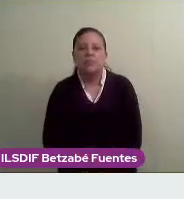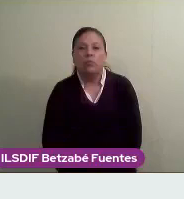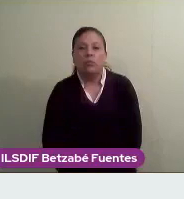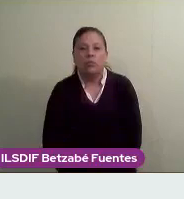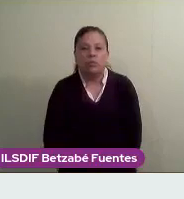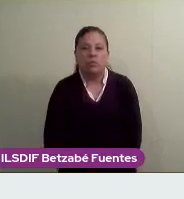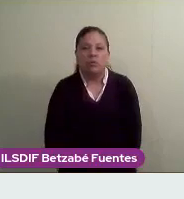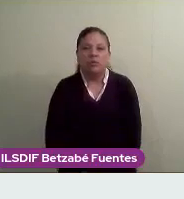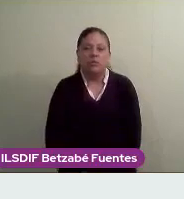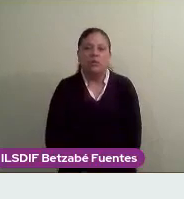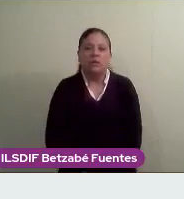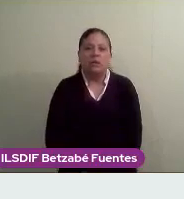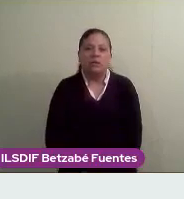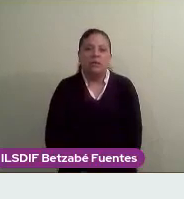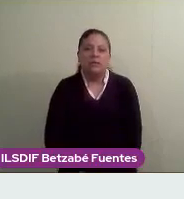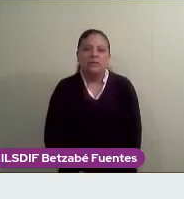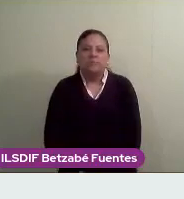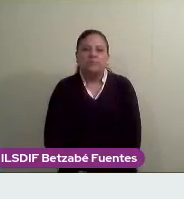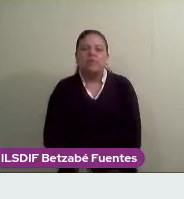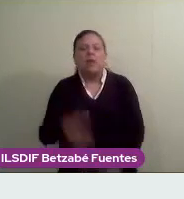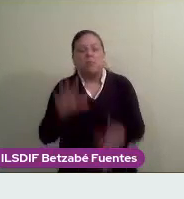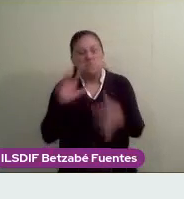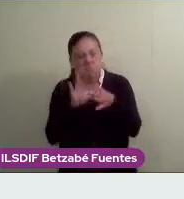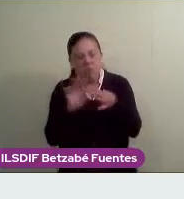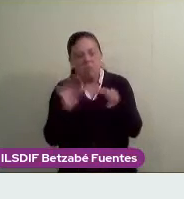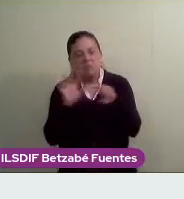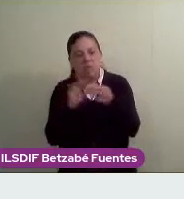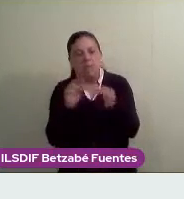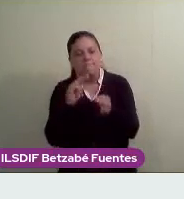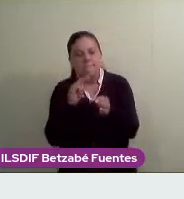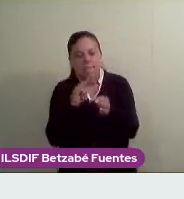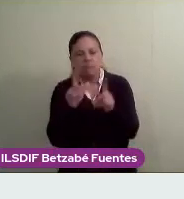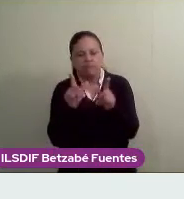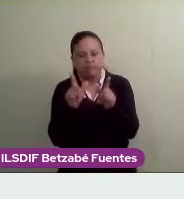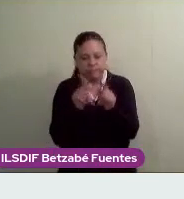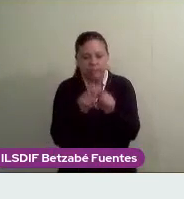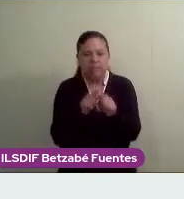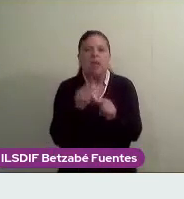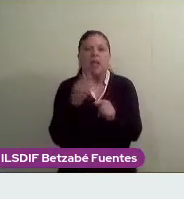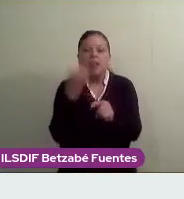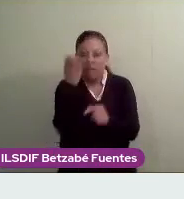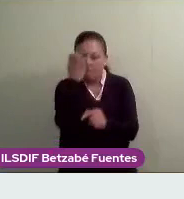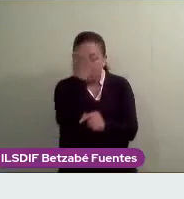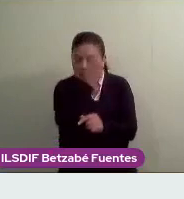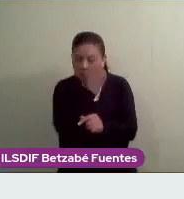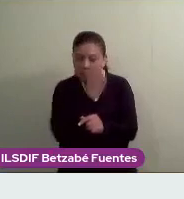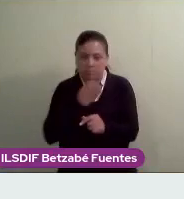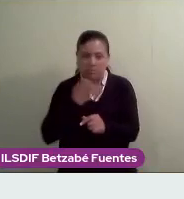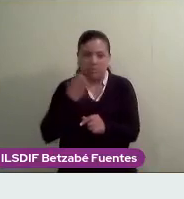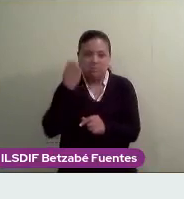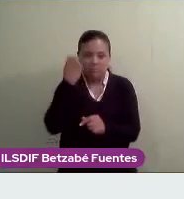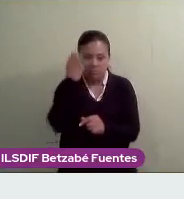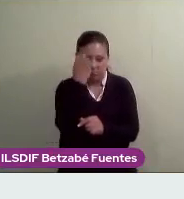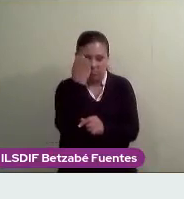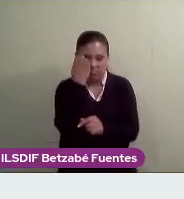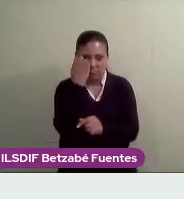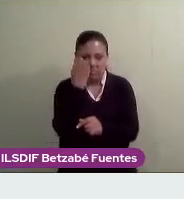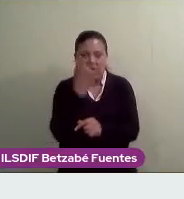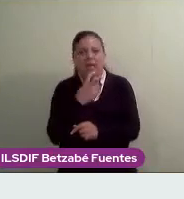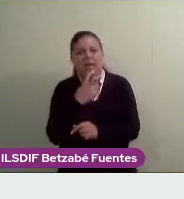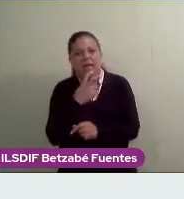Y bueno, aquí vamos a hablar un poquito rápidamente de la evaluación. En realidad esto es más como